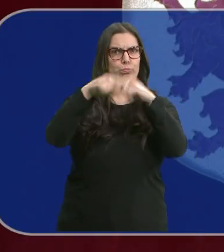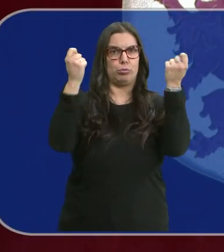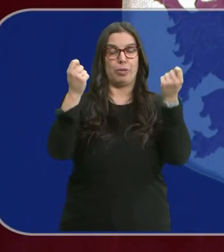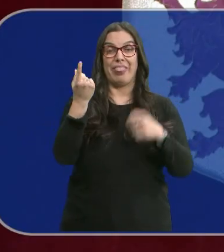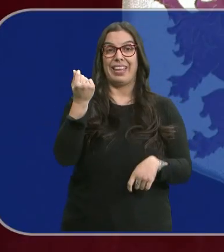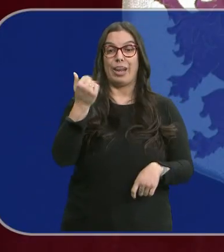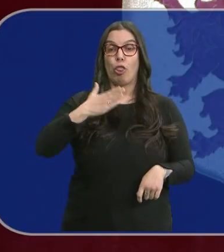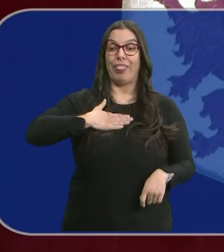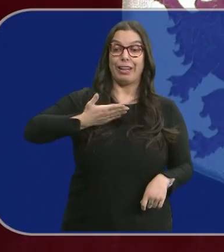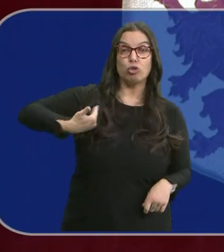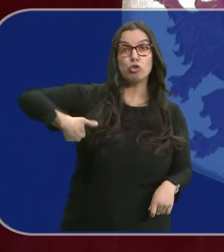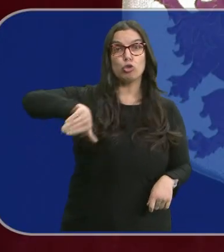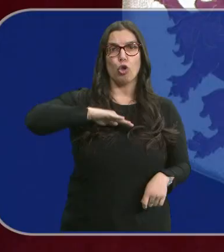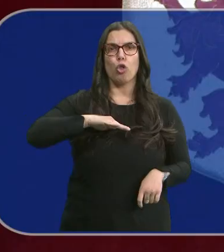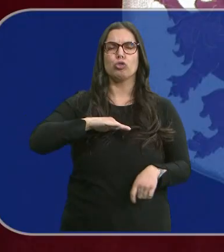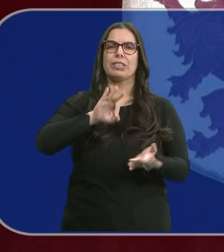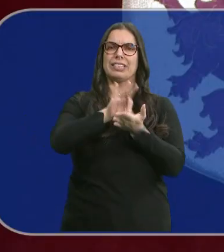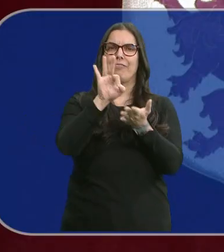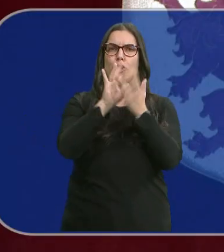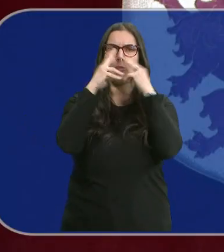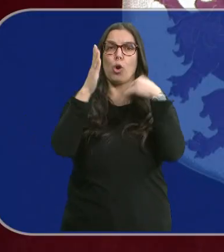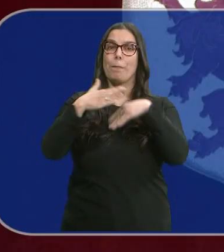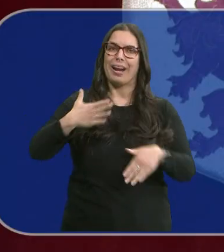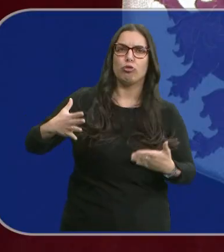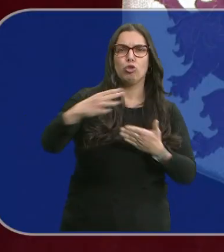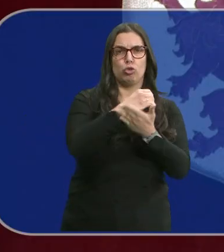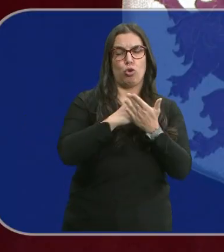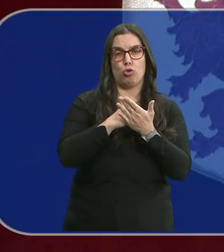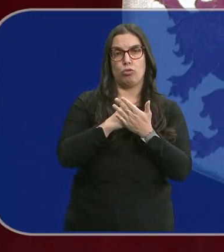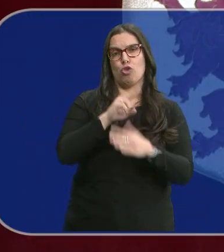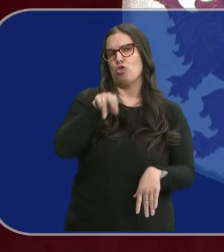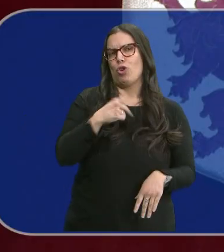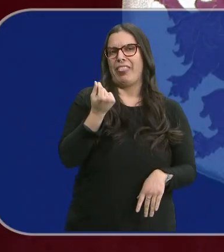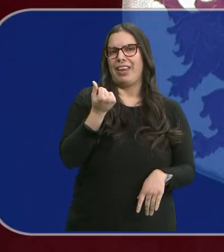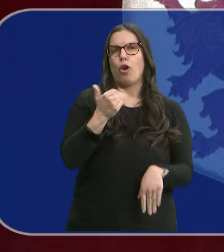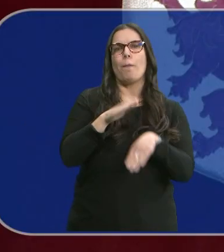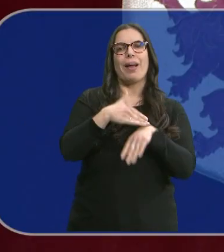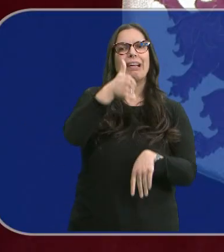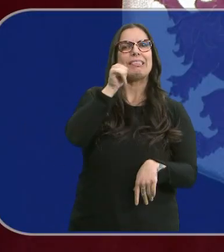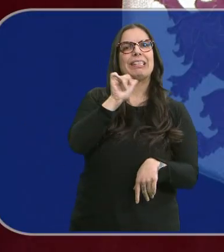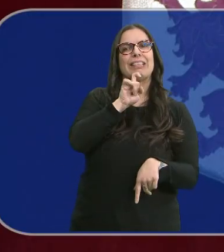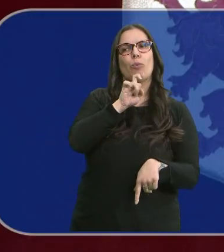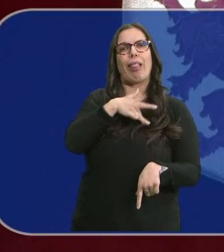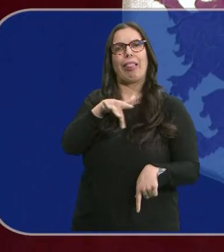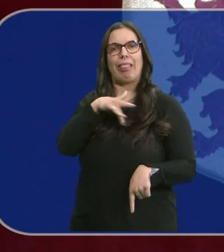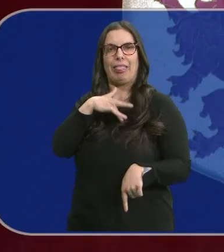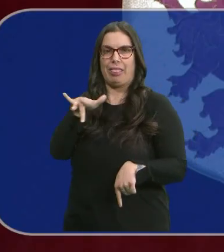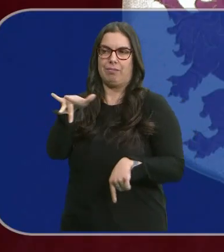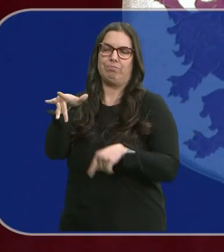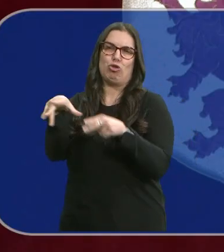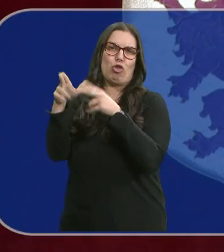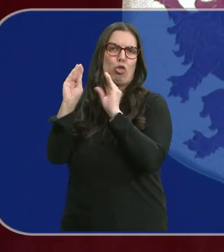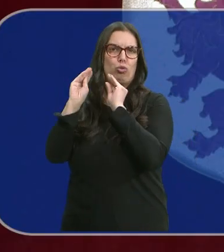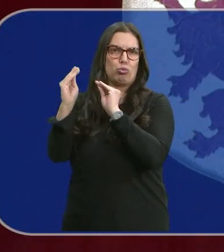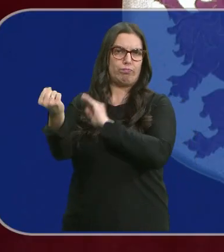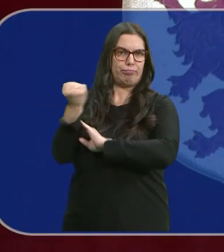todos es para pagar los servicios públicos de todos y no para que Sánchez cumpla con las cesiones de sus